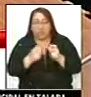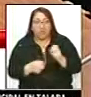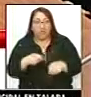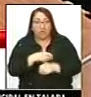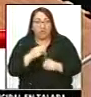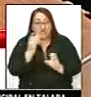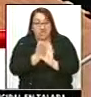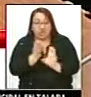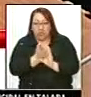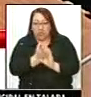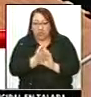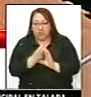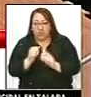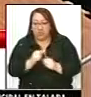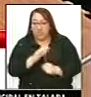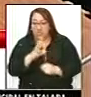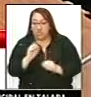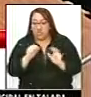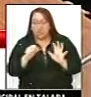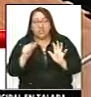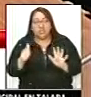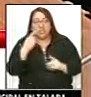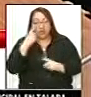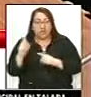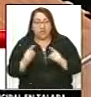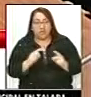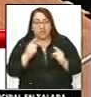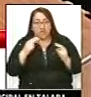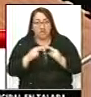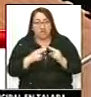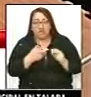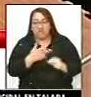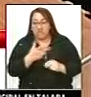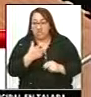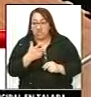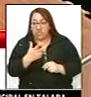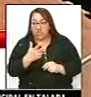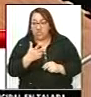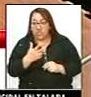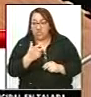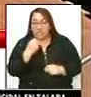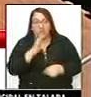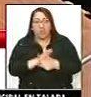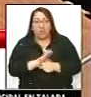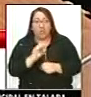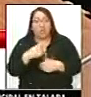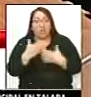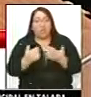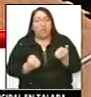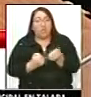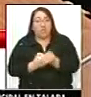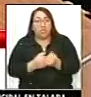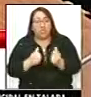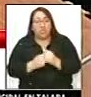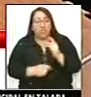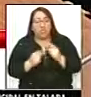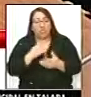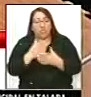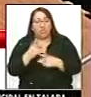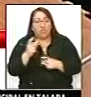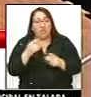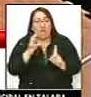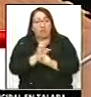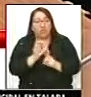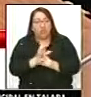en psicología, se realizaron 506 supervisiones, se detectaron 3 incumplimientos. Brindar asistencia y promoción frente a situaciones de acoso